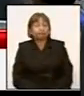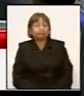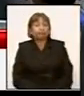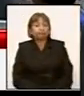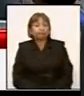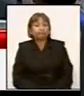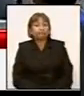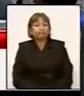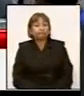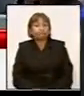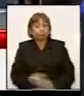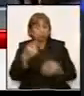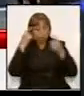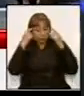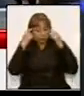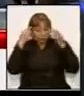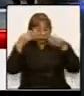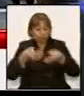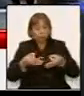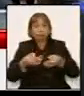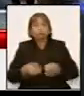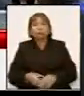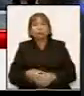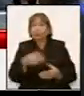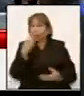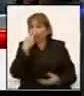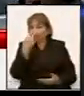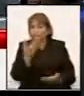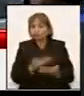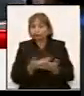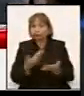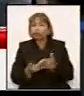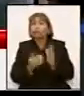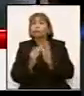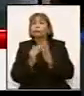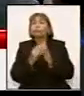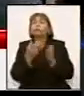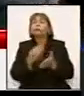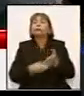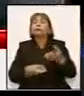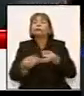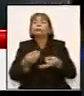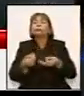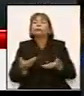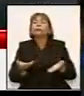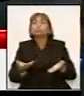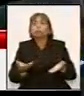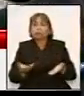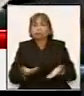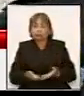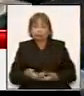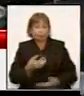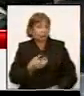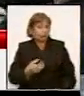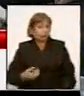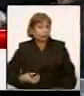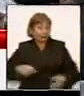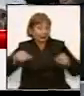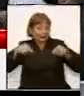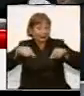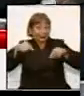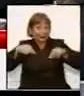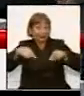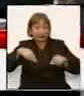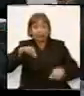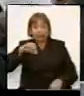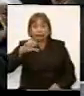que hacer un sinceramiento. Veamos en casa cómo estamos de presupuesto. El gobierno regional de aquí, de Cerro